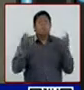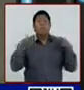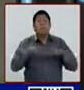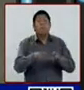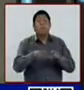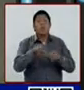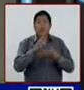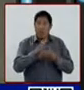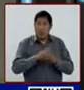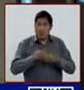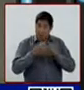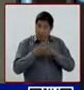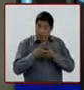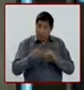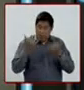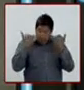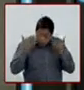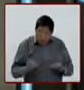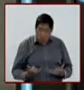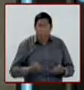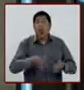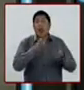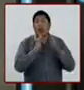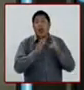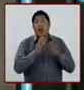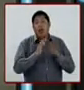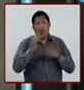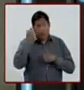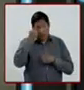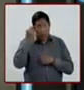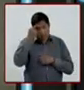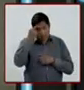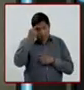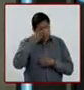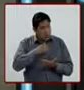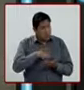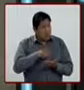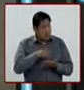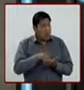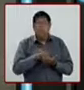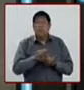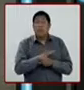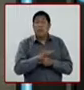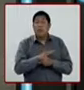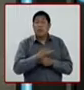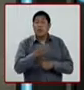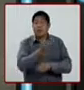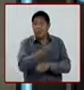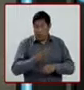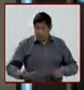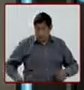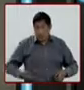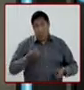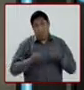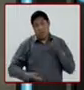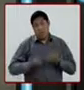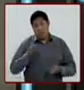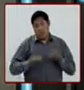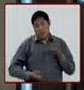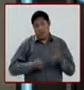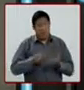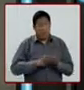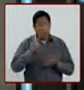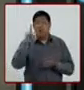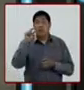Mientras tanto, yo le voy a comentar lo que hoy se ha hablado de parte del gobierno central a través del Ministerio de la Presidencia. Han hecho una evaluación de